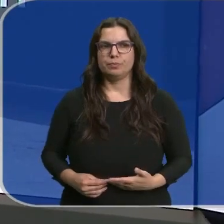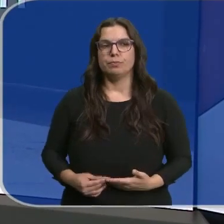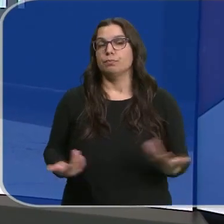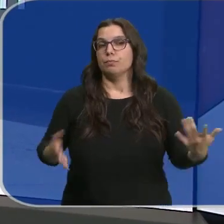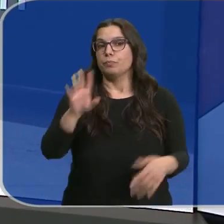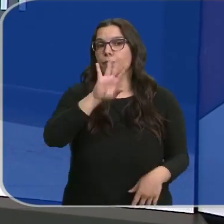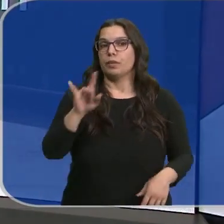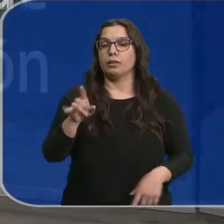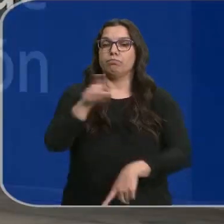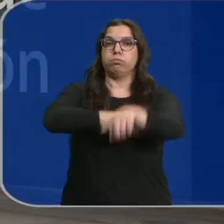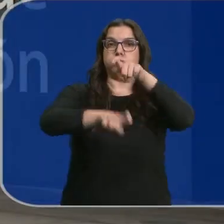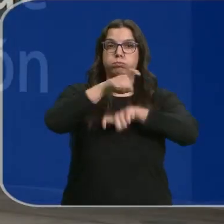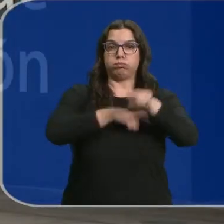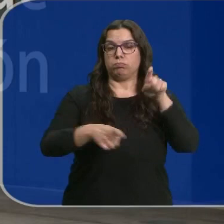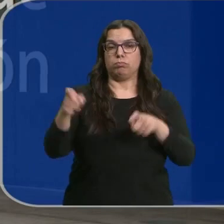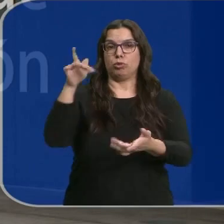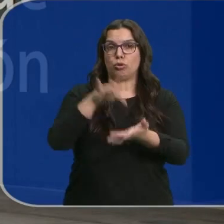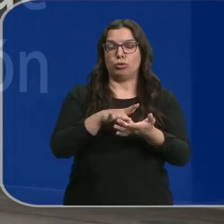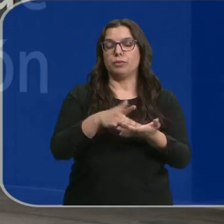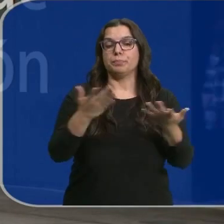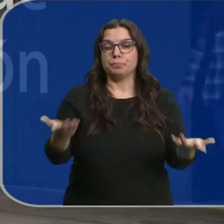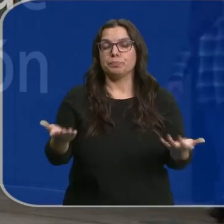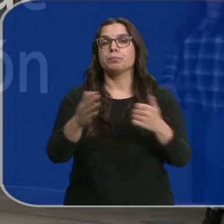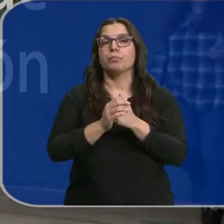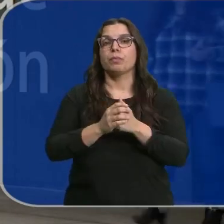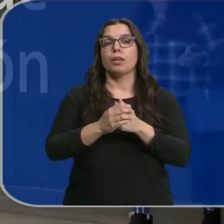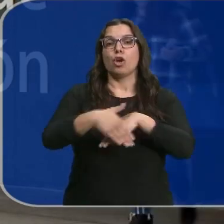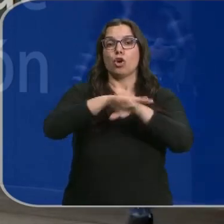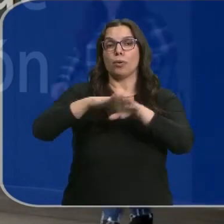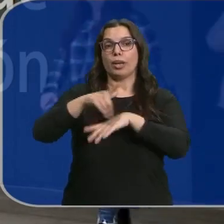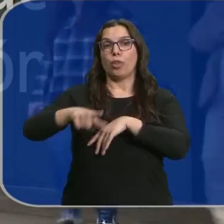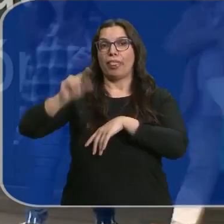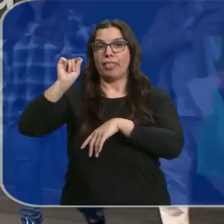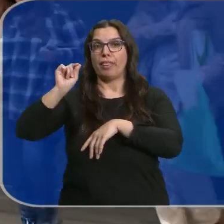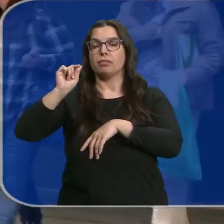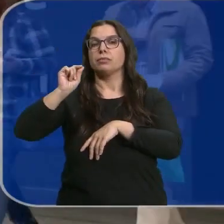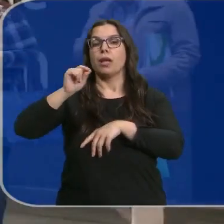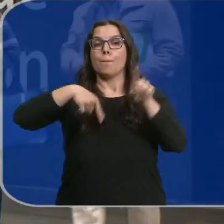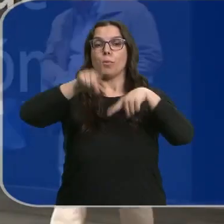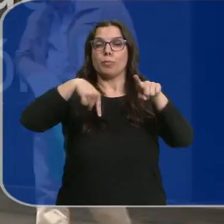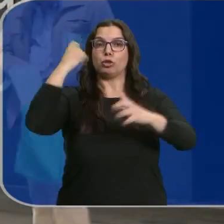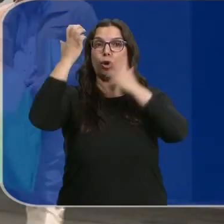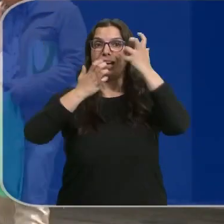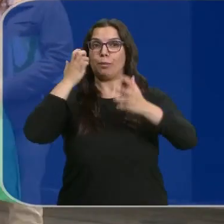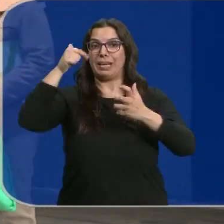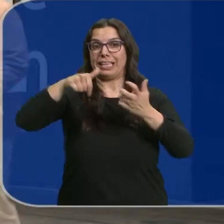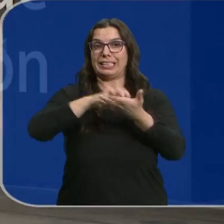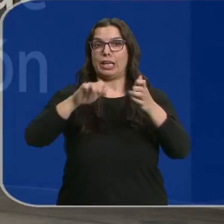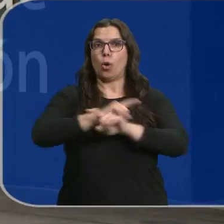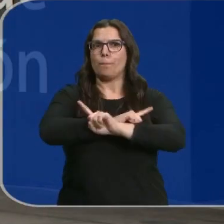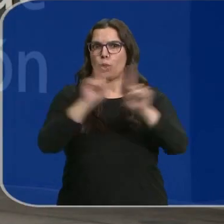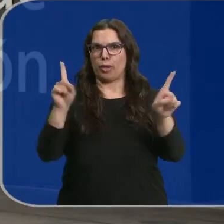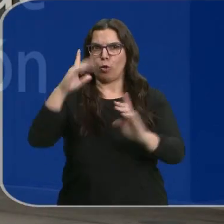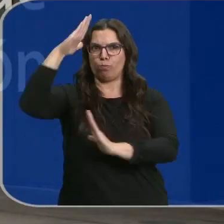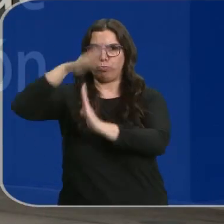Sí, volvemos al punto de partida hace apenas unas semanas después de esa decisión del Gobierno de bloquear por completo los movimientos ganaderos en Castilla